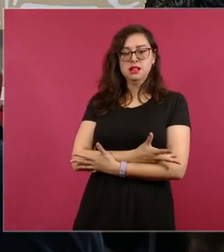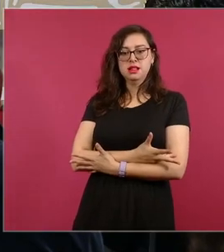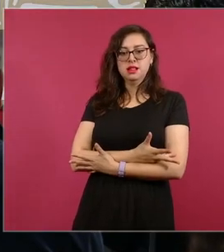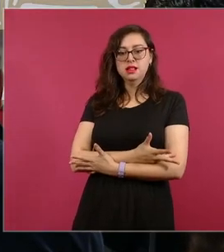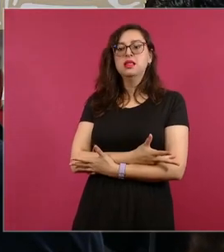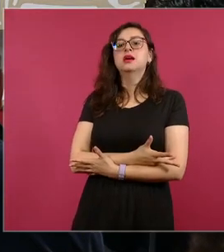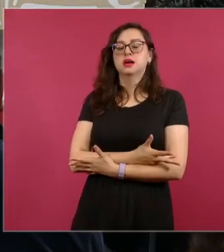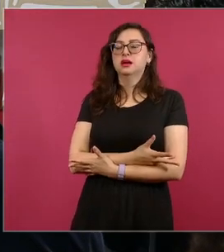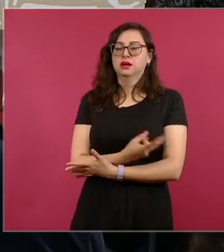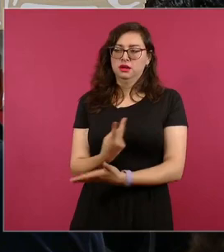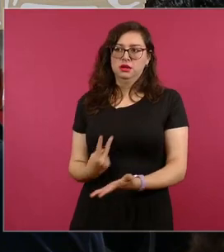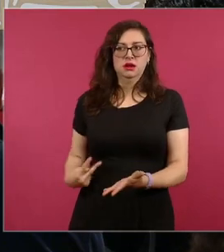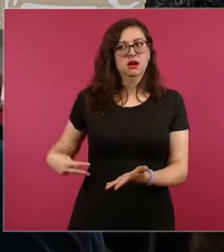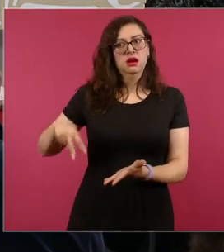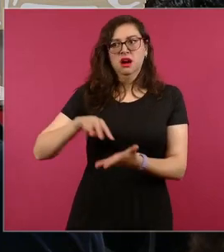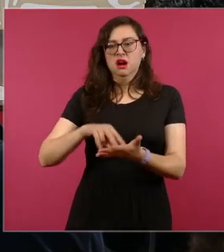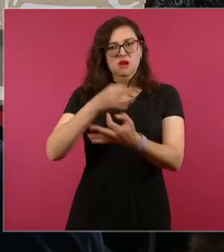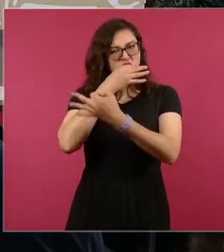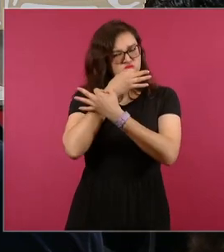Ya hay una postura